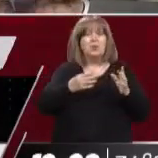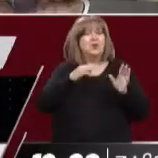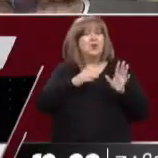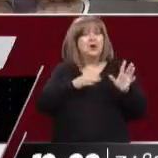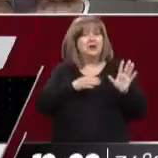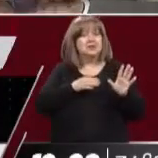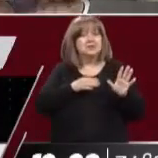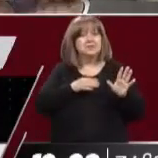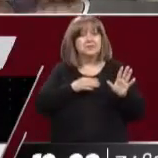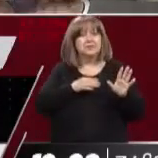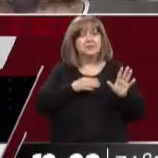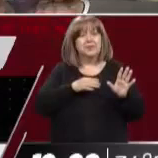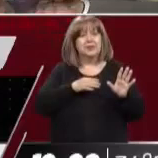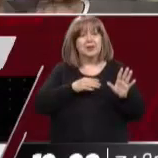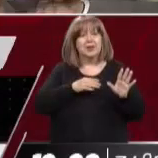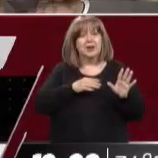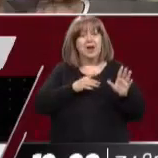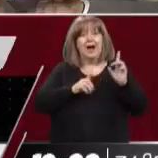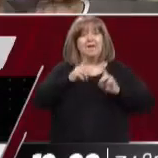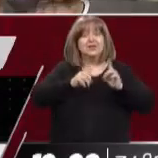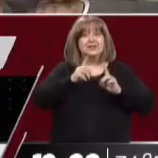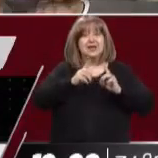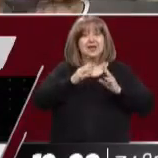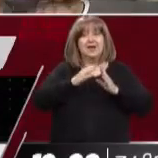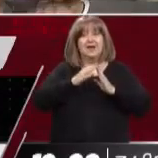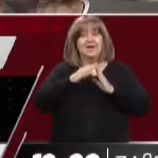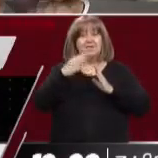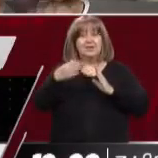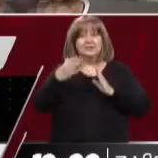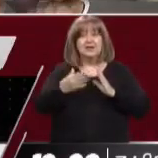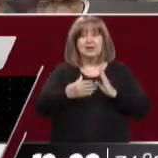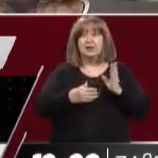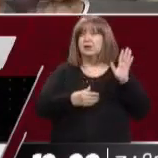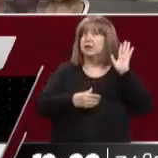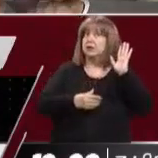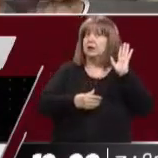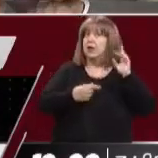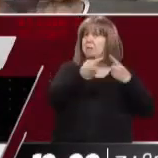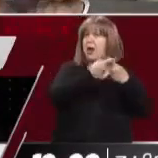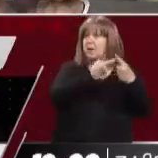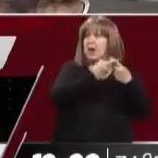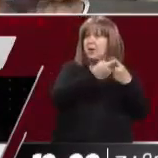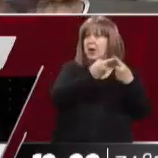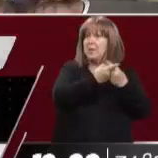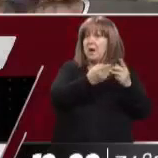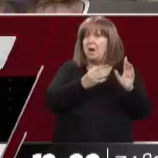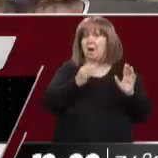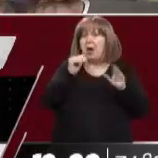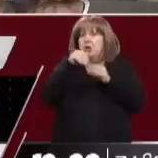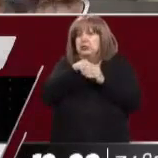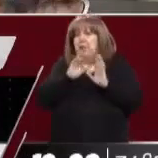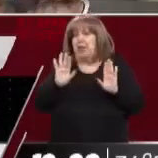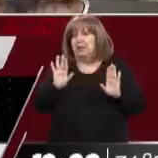tipo de casos, ustedes saben que los vecinos también muchas veces no se animan a No se contar. meten. Claro, no se meten en este tipo de